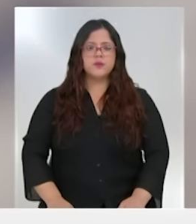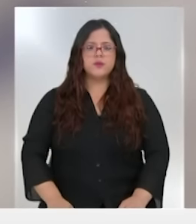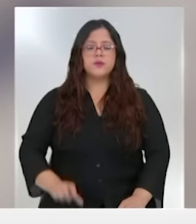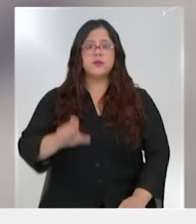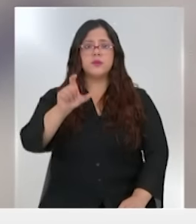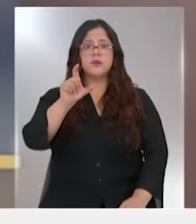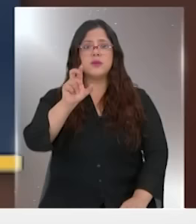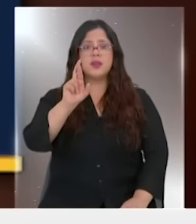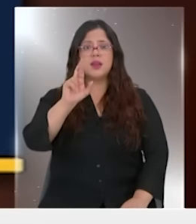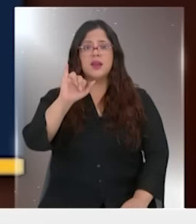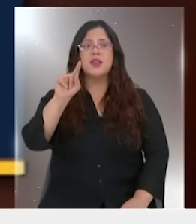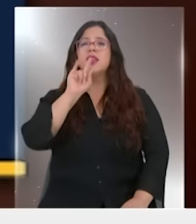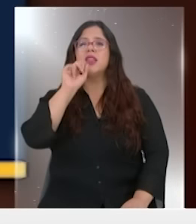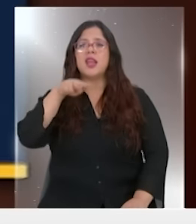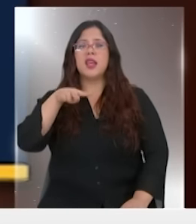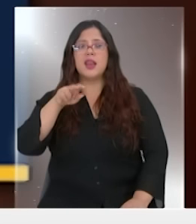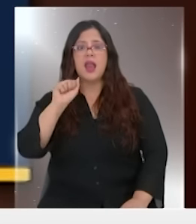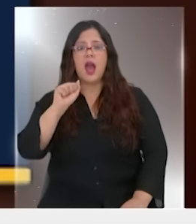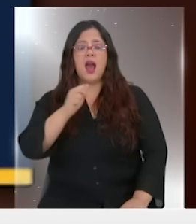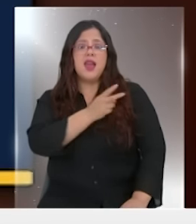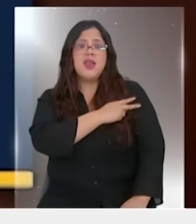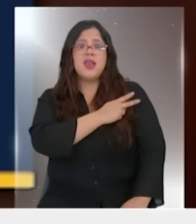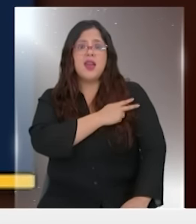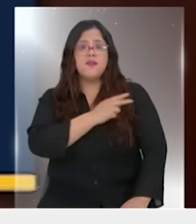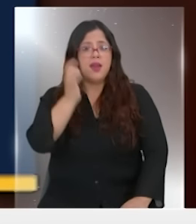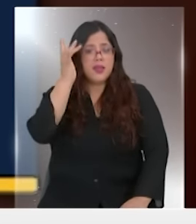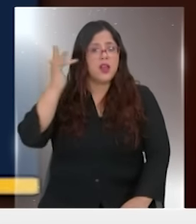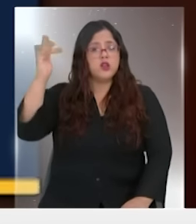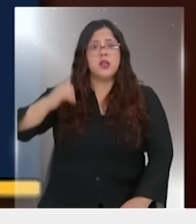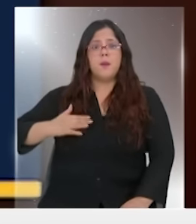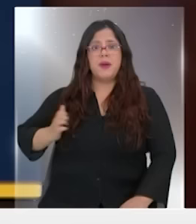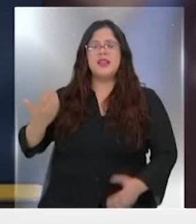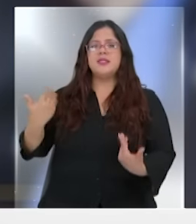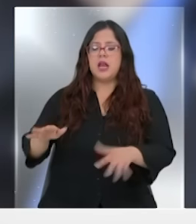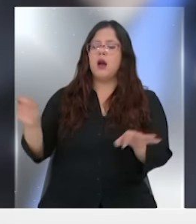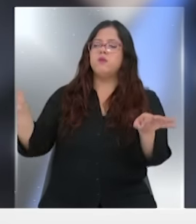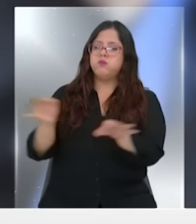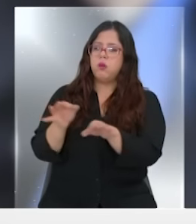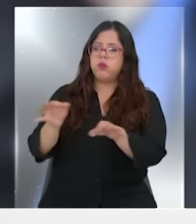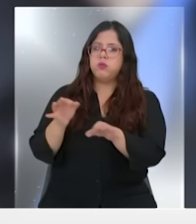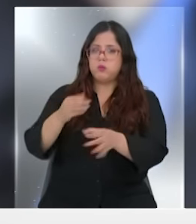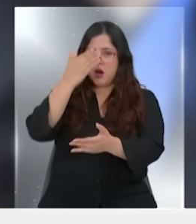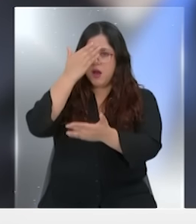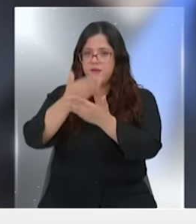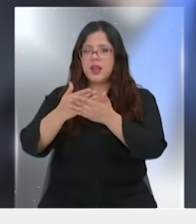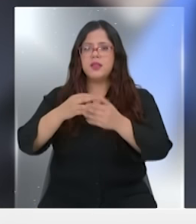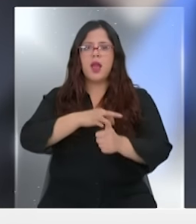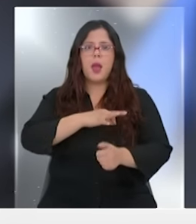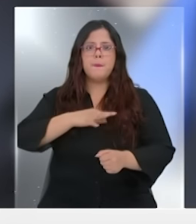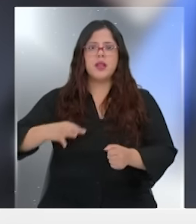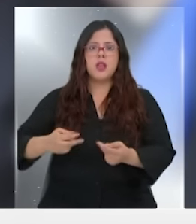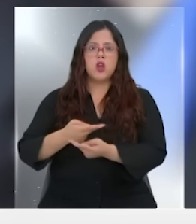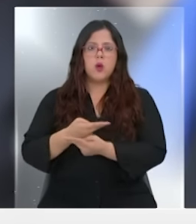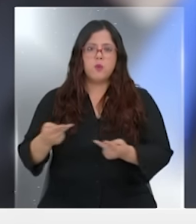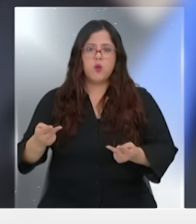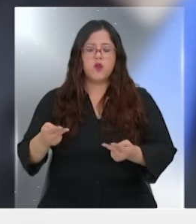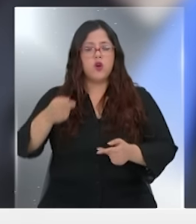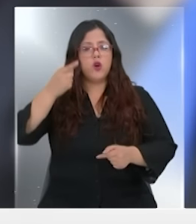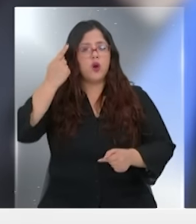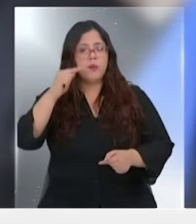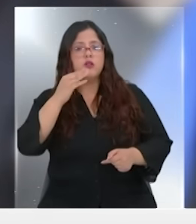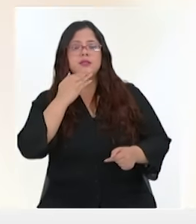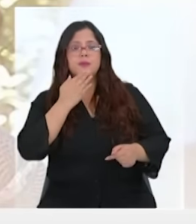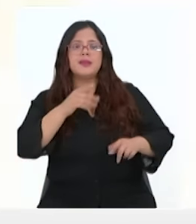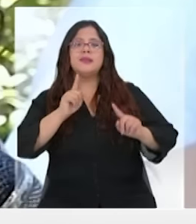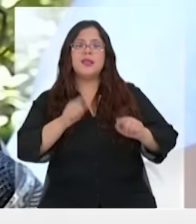Cristina Vilches, jefa de inteligencia de la PDI, ya declaró ante el Ministerio Público. Pero también lo